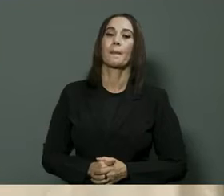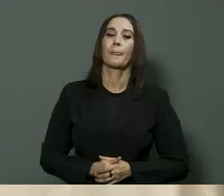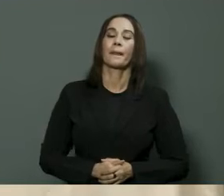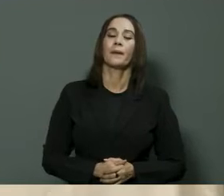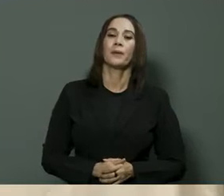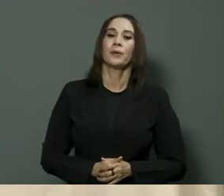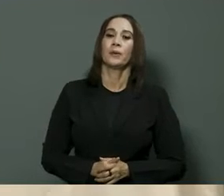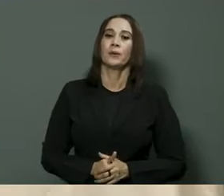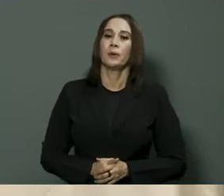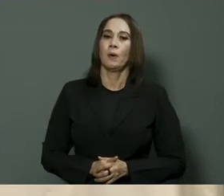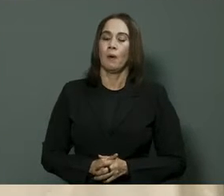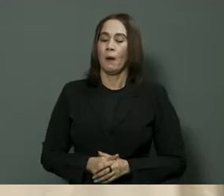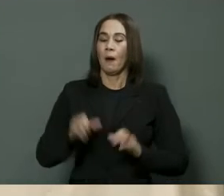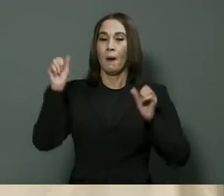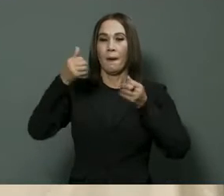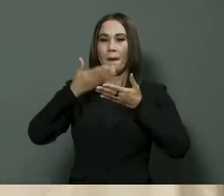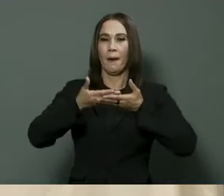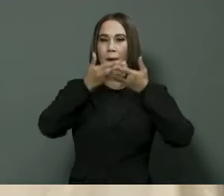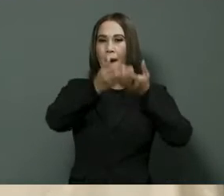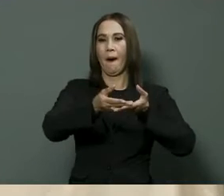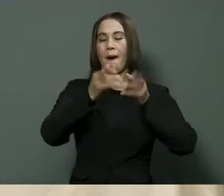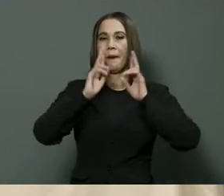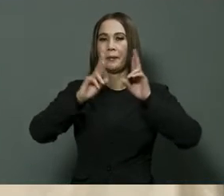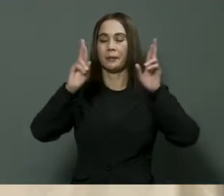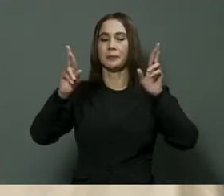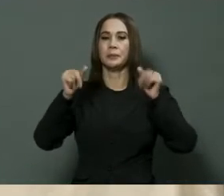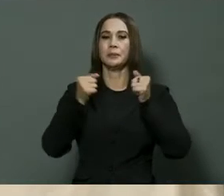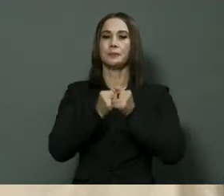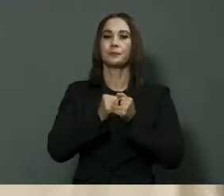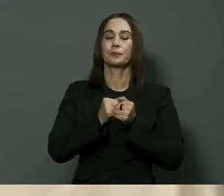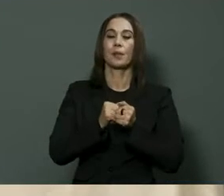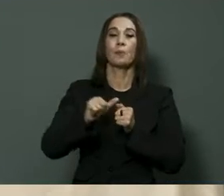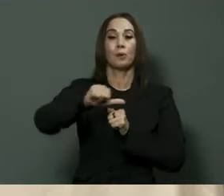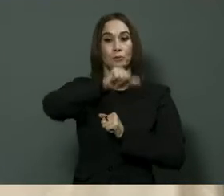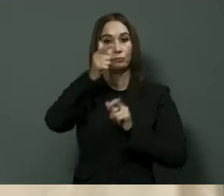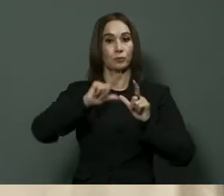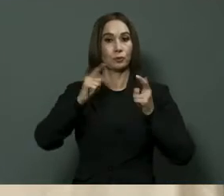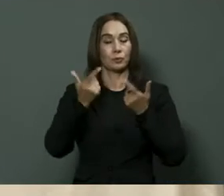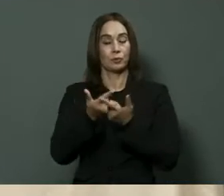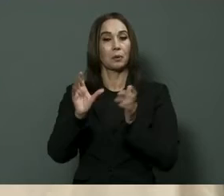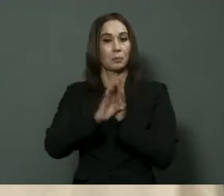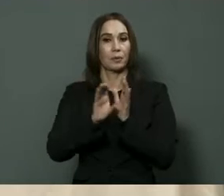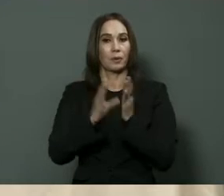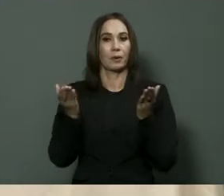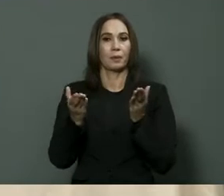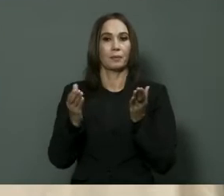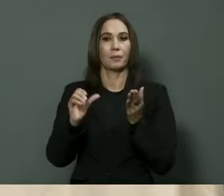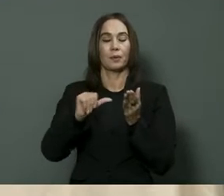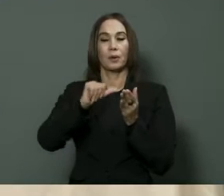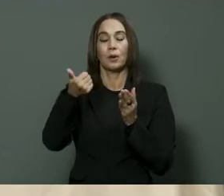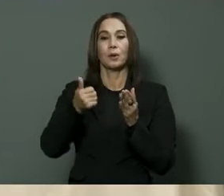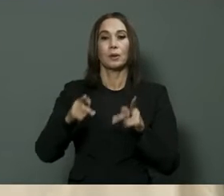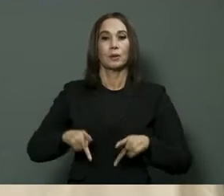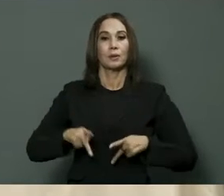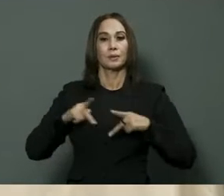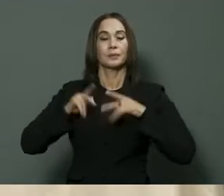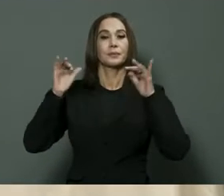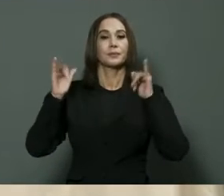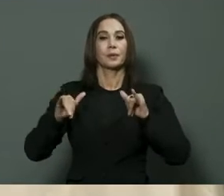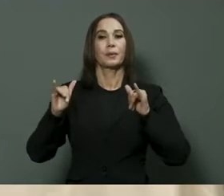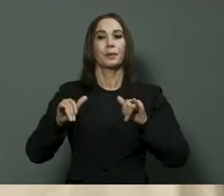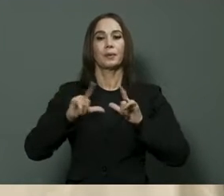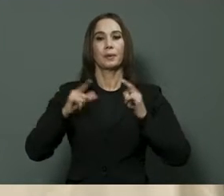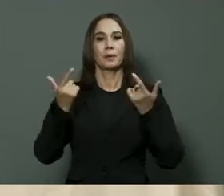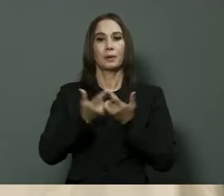para que puedan entregarla lo más pronto posible, tal y como lo hicieron, por ejemplo, decenas de residentes